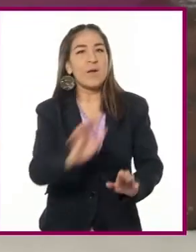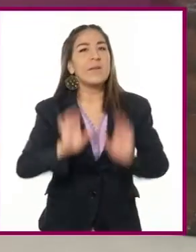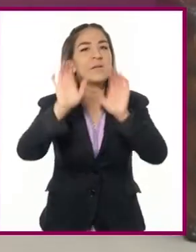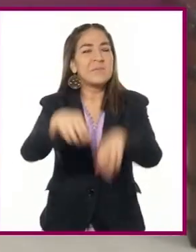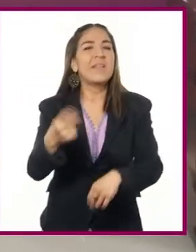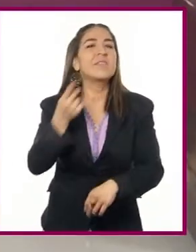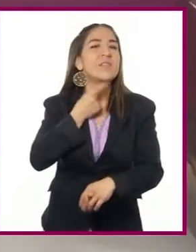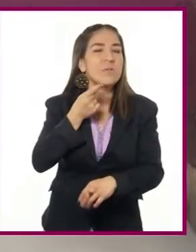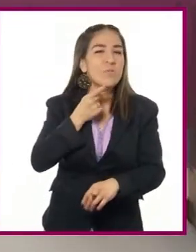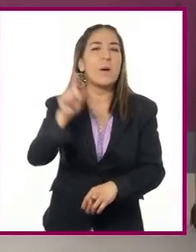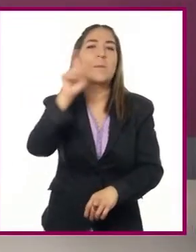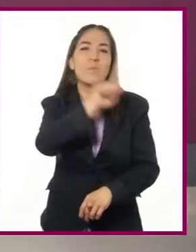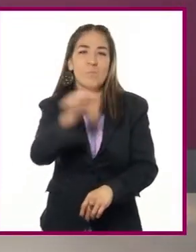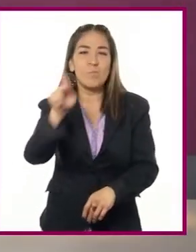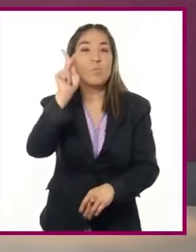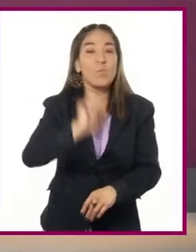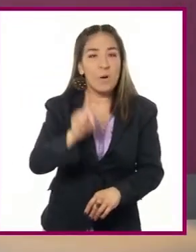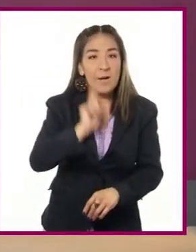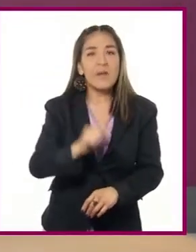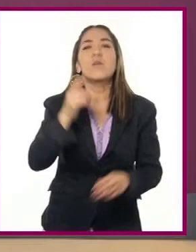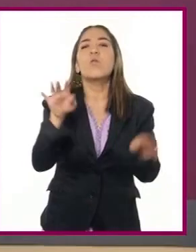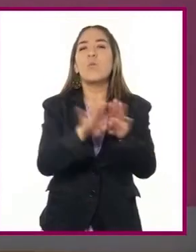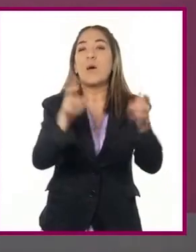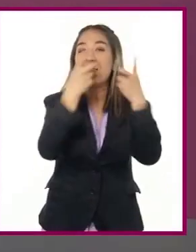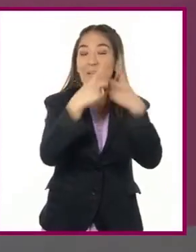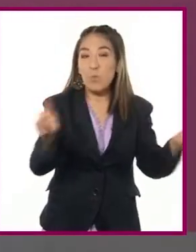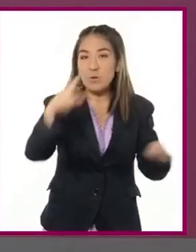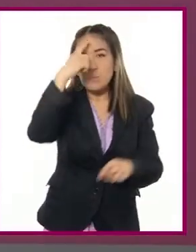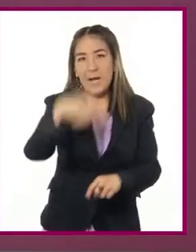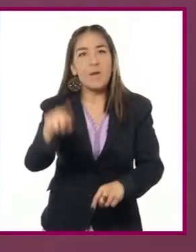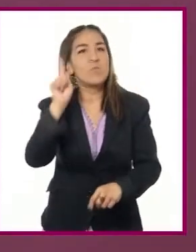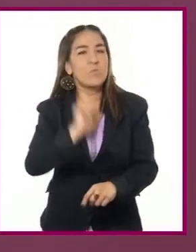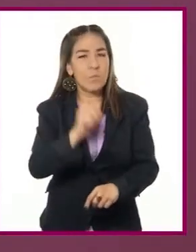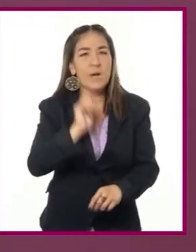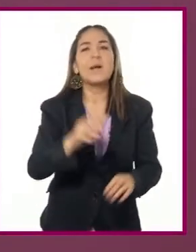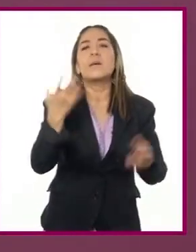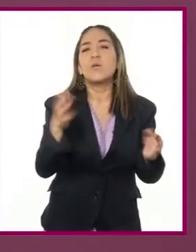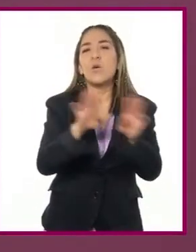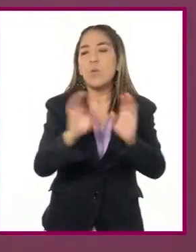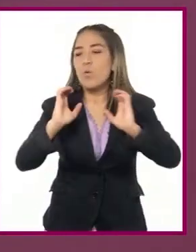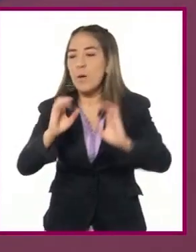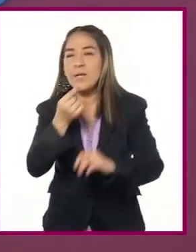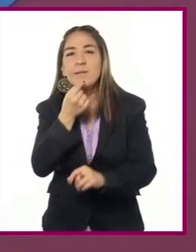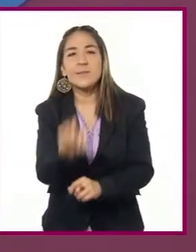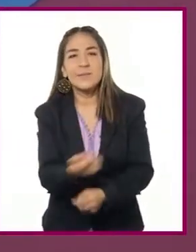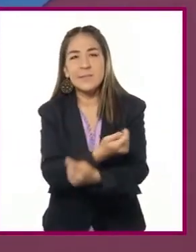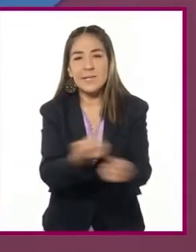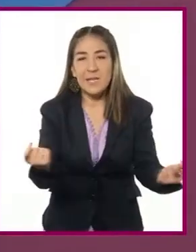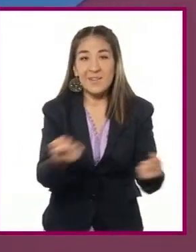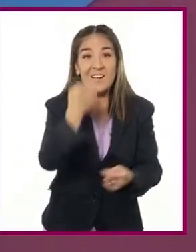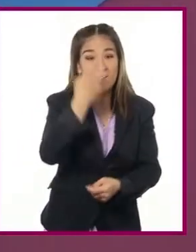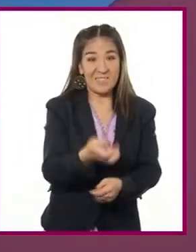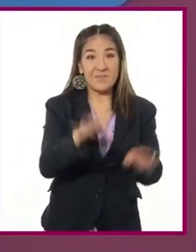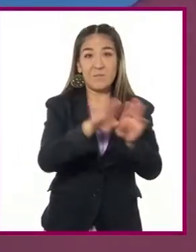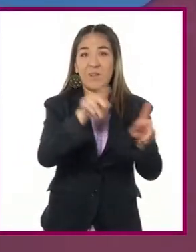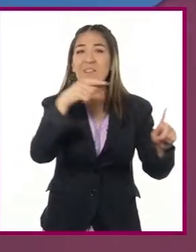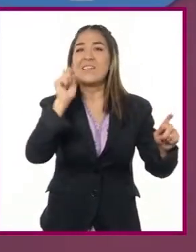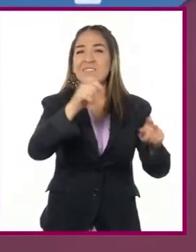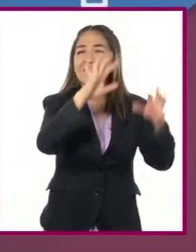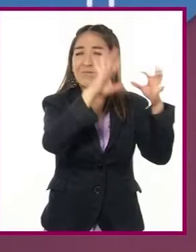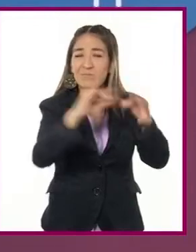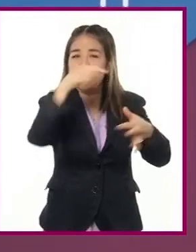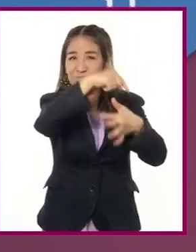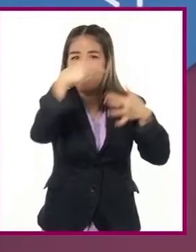hijos en caso de divorcio. El tema del sufragio generó fuerte controversia debido a la diferencia de